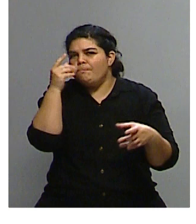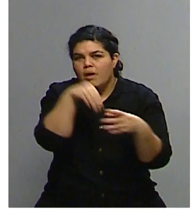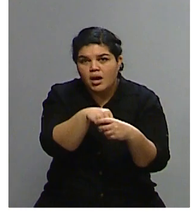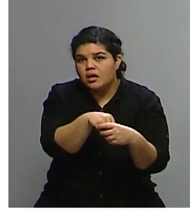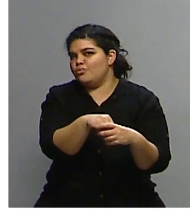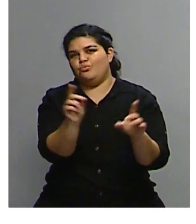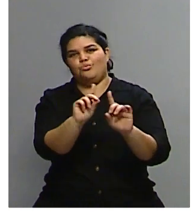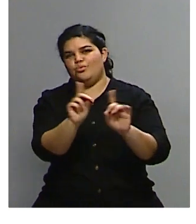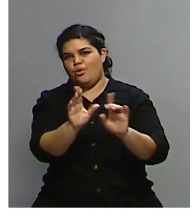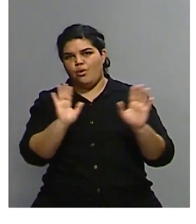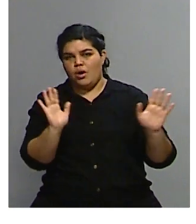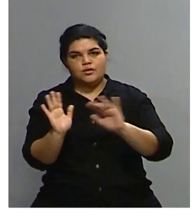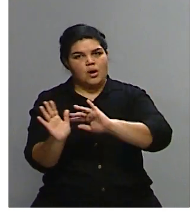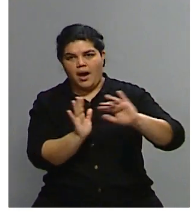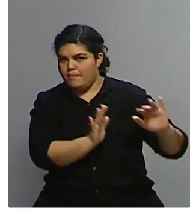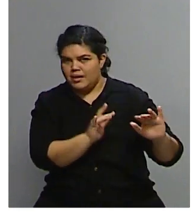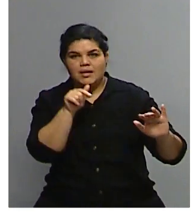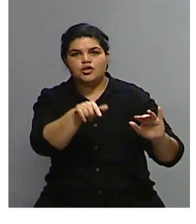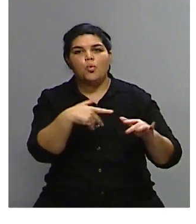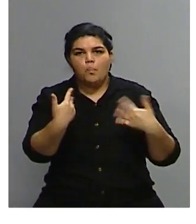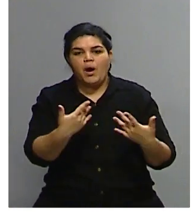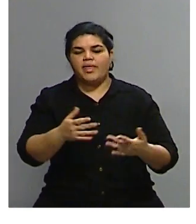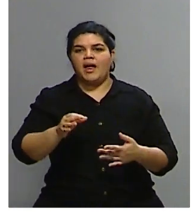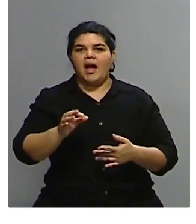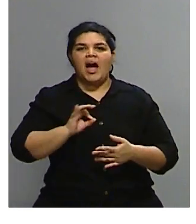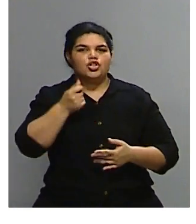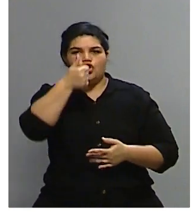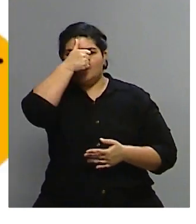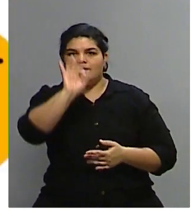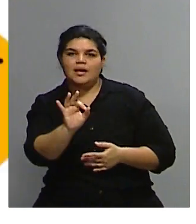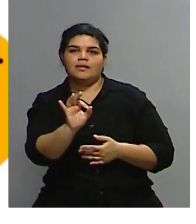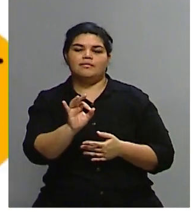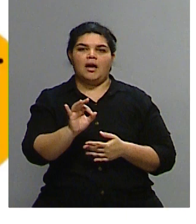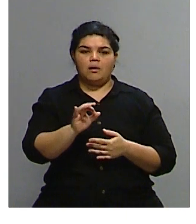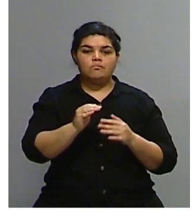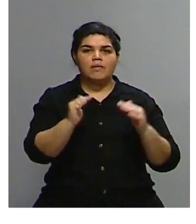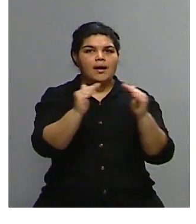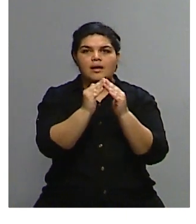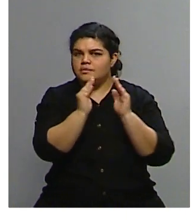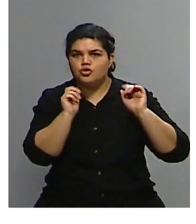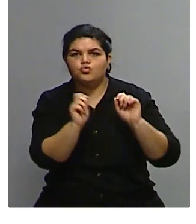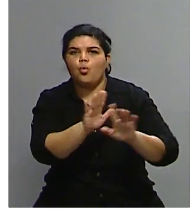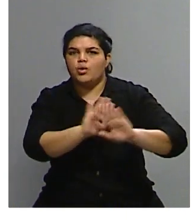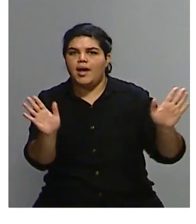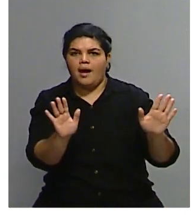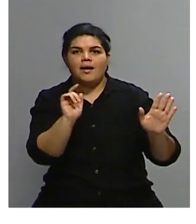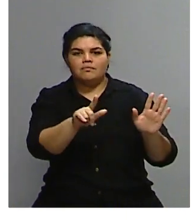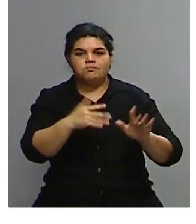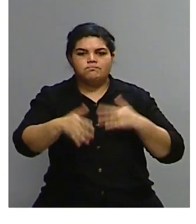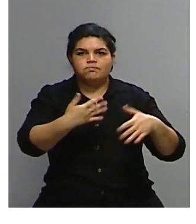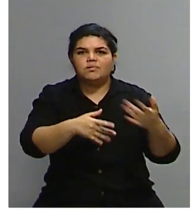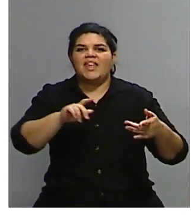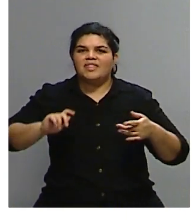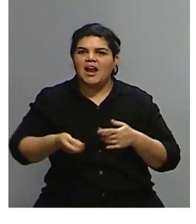no todas las personas cuando llegan a los 60 años o más tienen una casa propia. Claro. ¿sí? Entonces, bueno, se generan